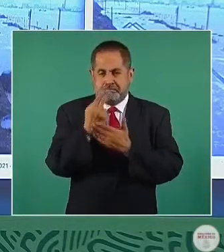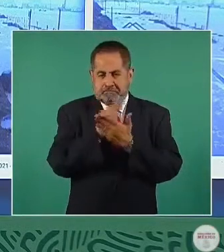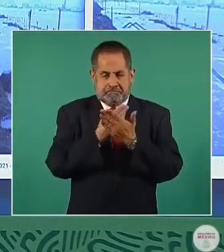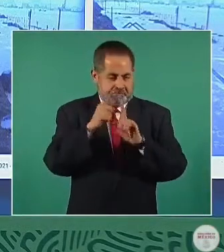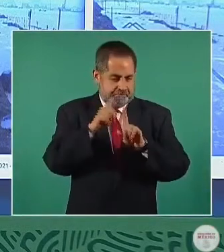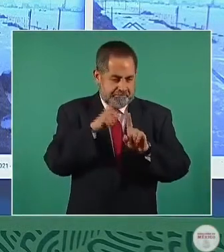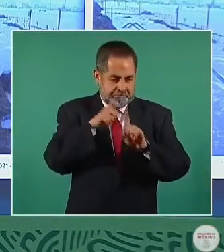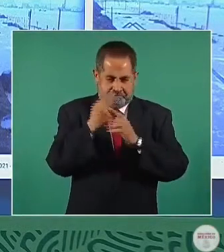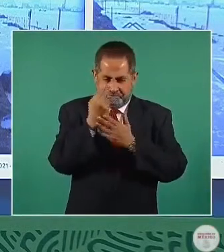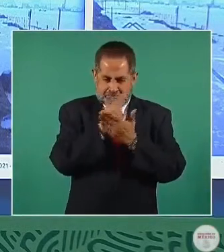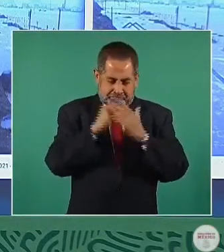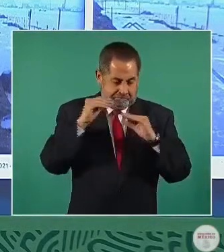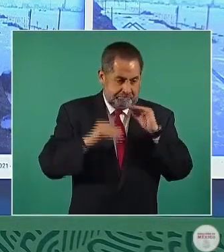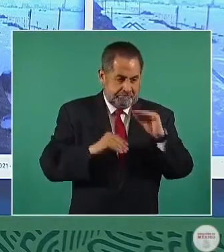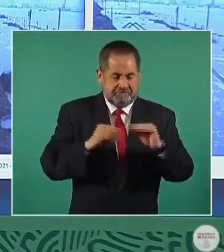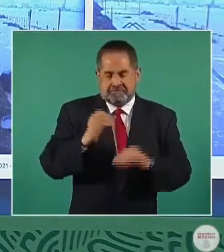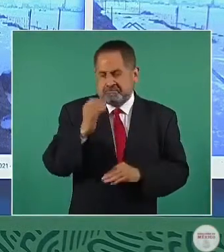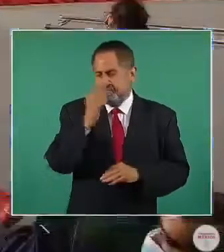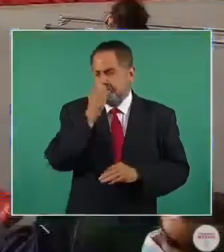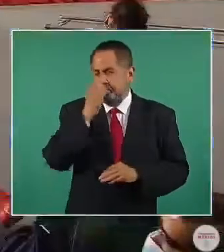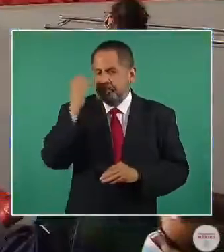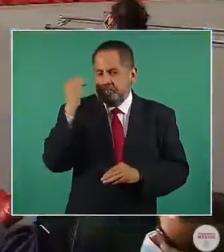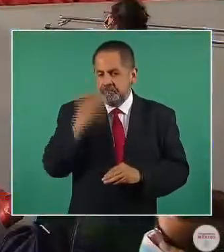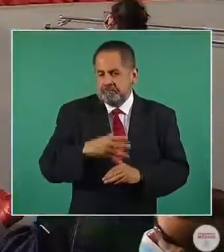caricaturistas, geniales,